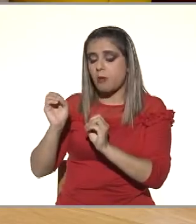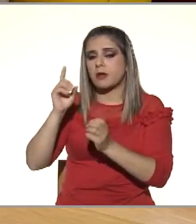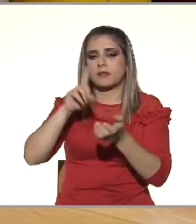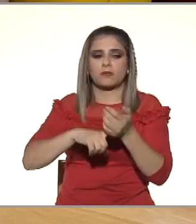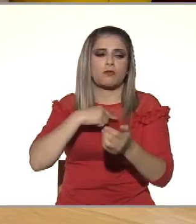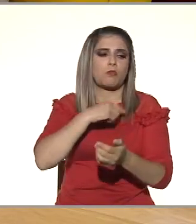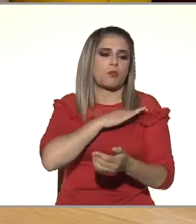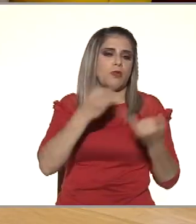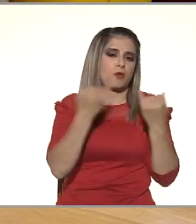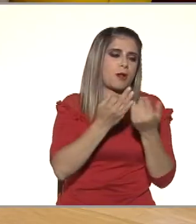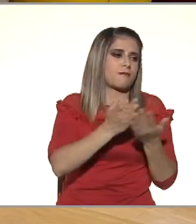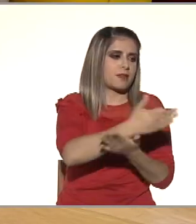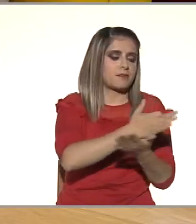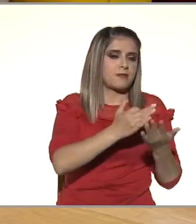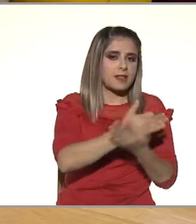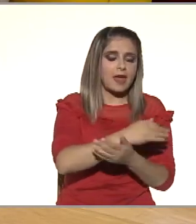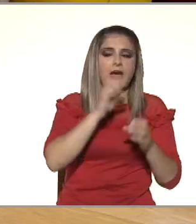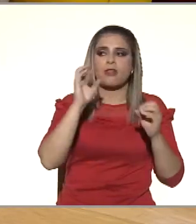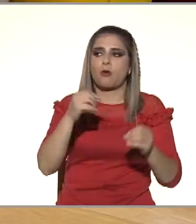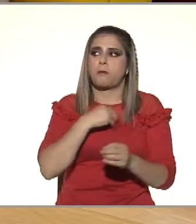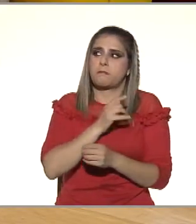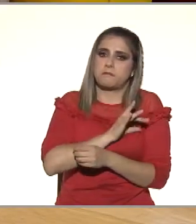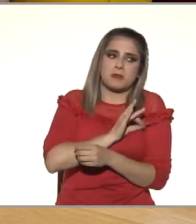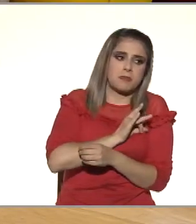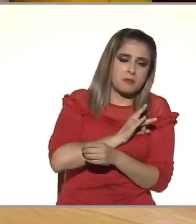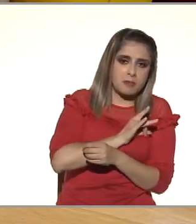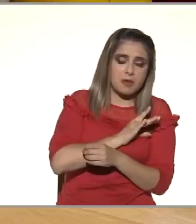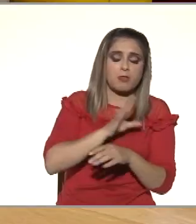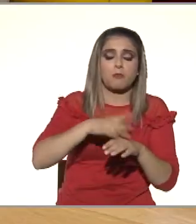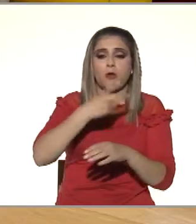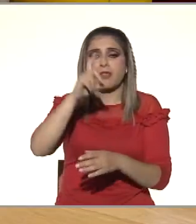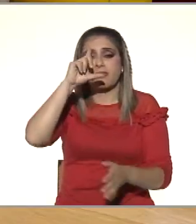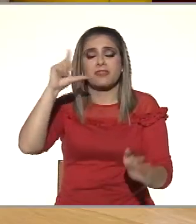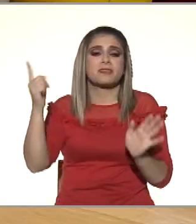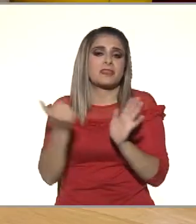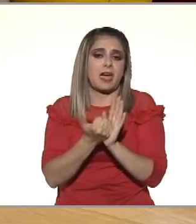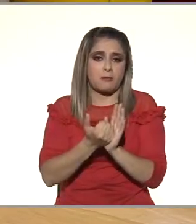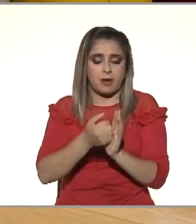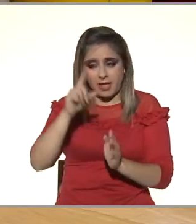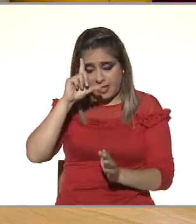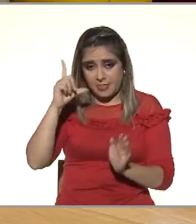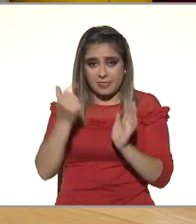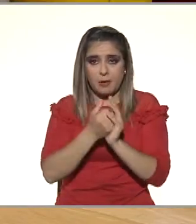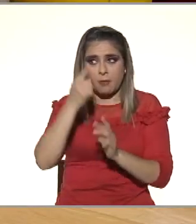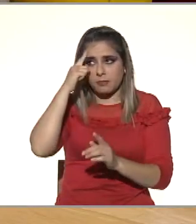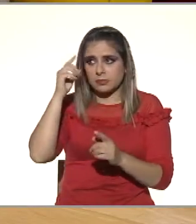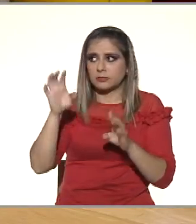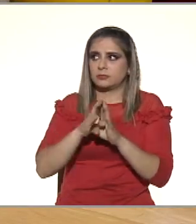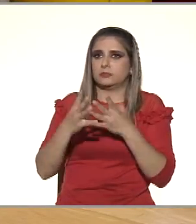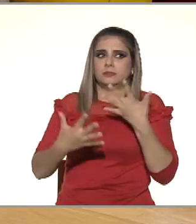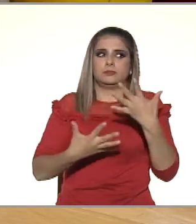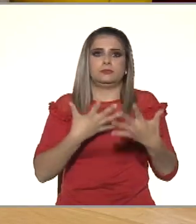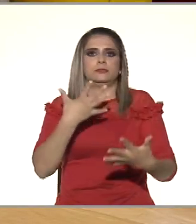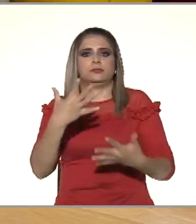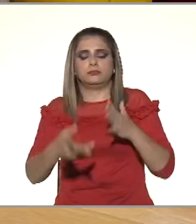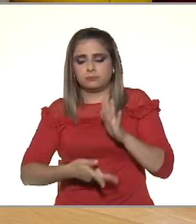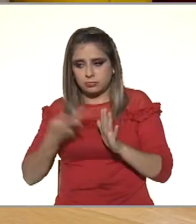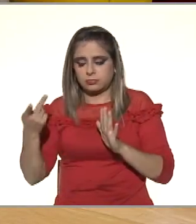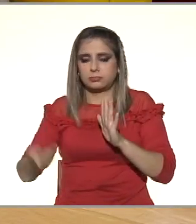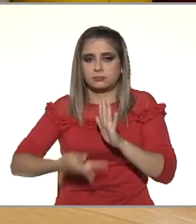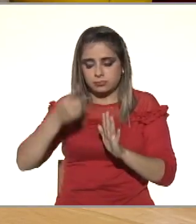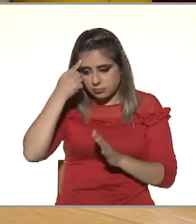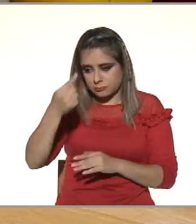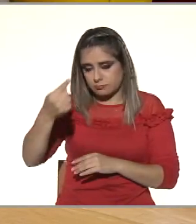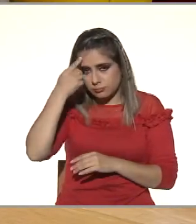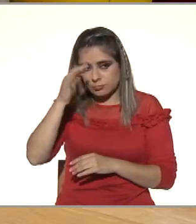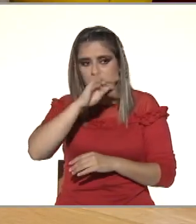o estar temeroso todo el tiempo, porque eso es lo que causa el trauma. El trauma causa un pensamiento obsesivo y repetitivo. Exacto. ¿Sí?